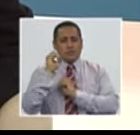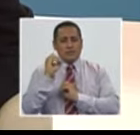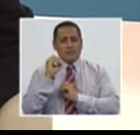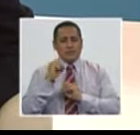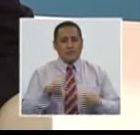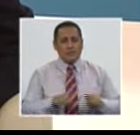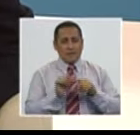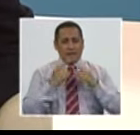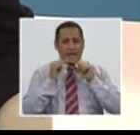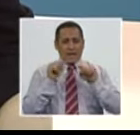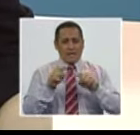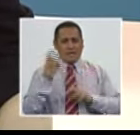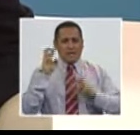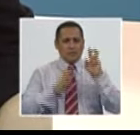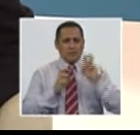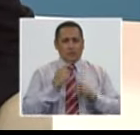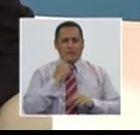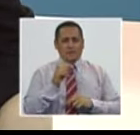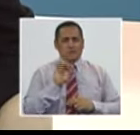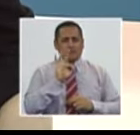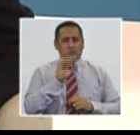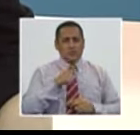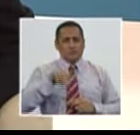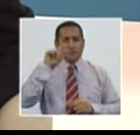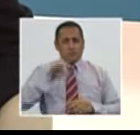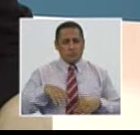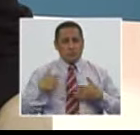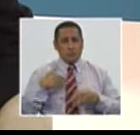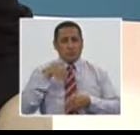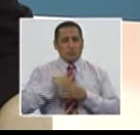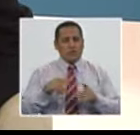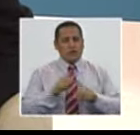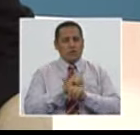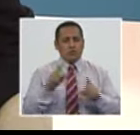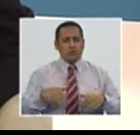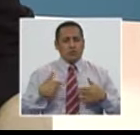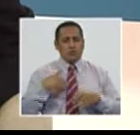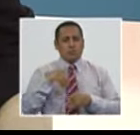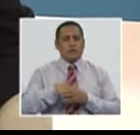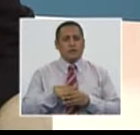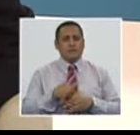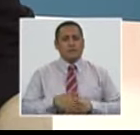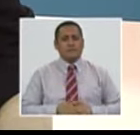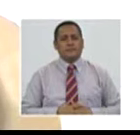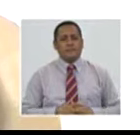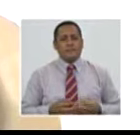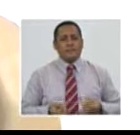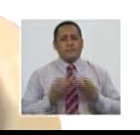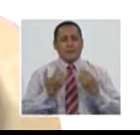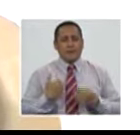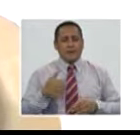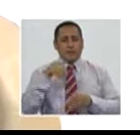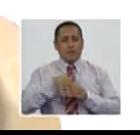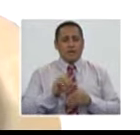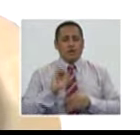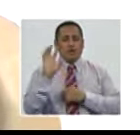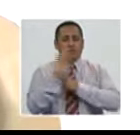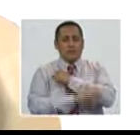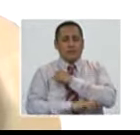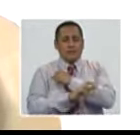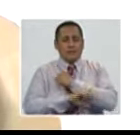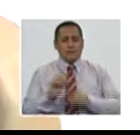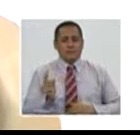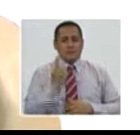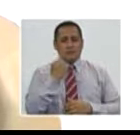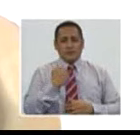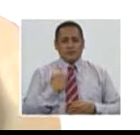y ahí la duda es estos tres millones pudieron votar no pudieron votar bueno para votar en el exterior